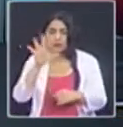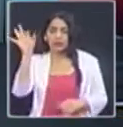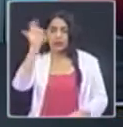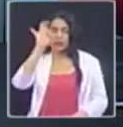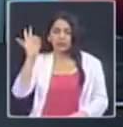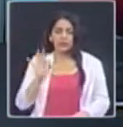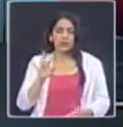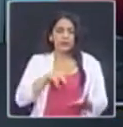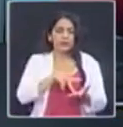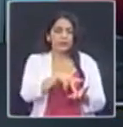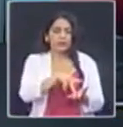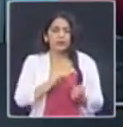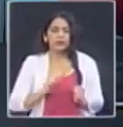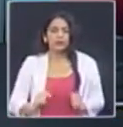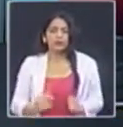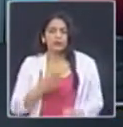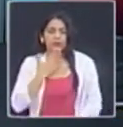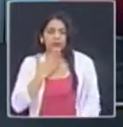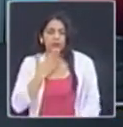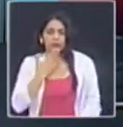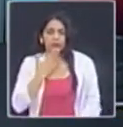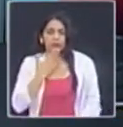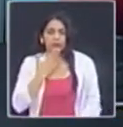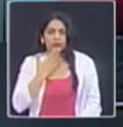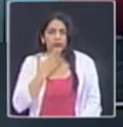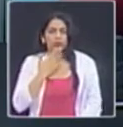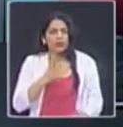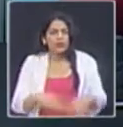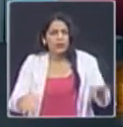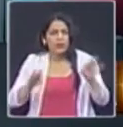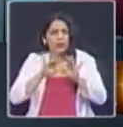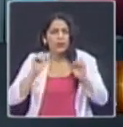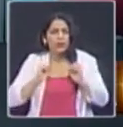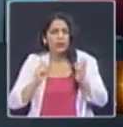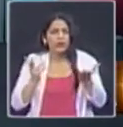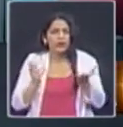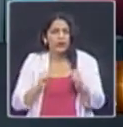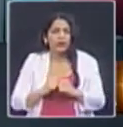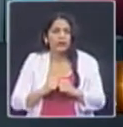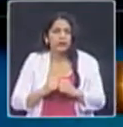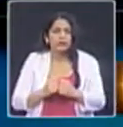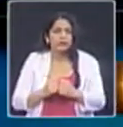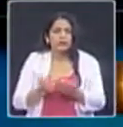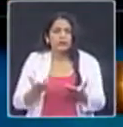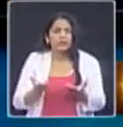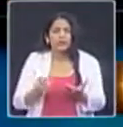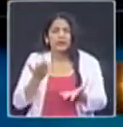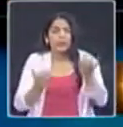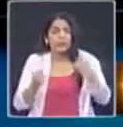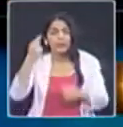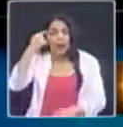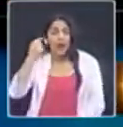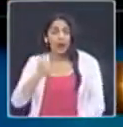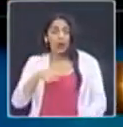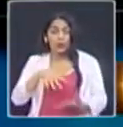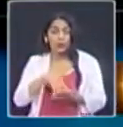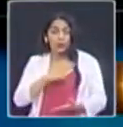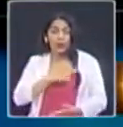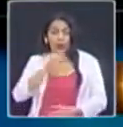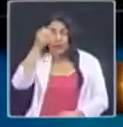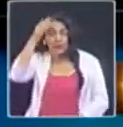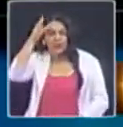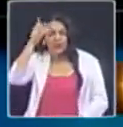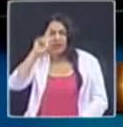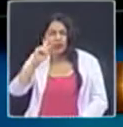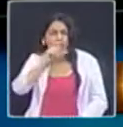es que solamente es cuestión de las estadísticas ya no hay que saber hay que ser estudiante del colegio no universitario para leer una estadística y darse